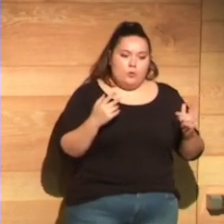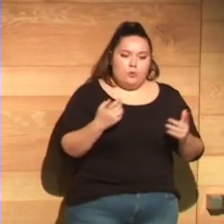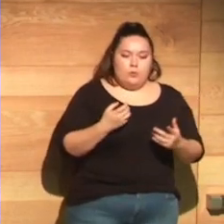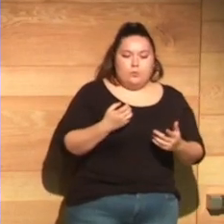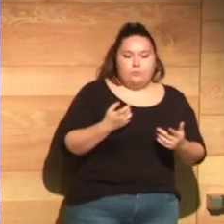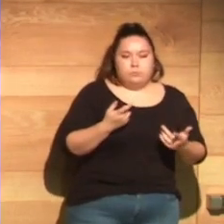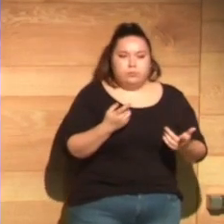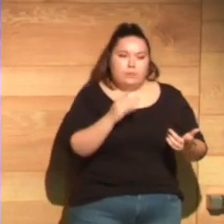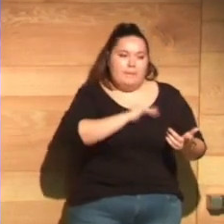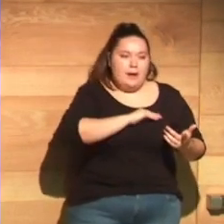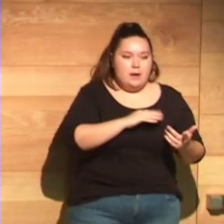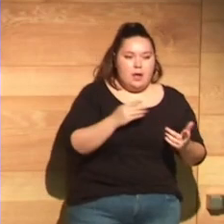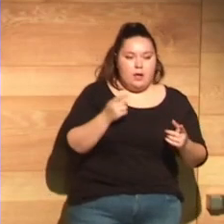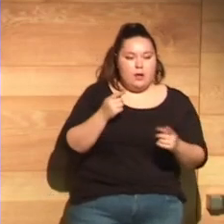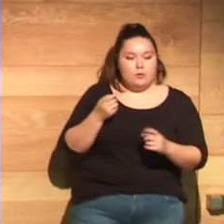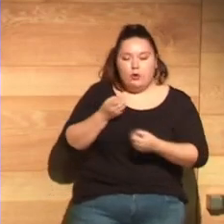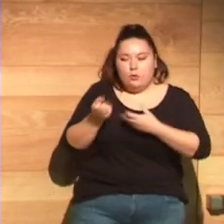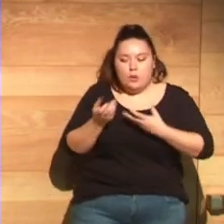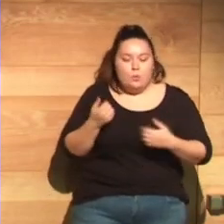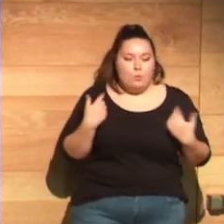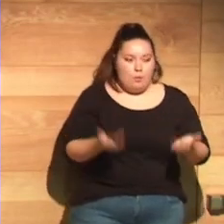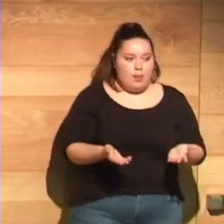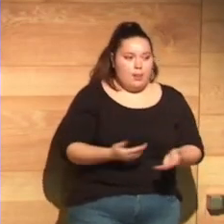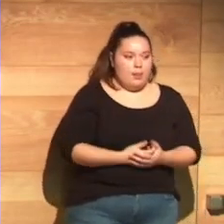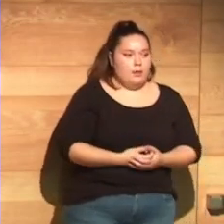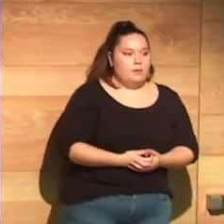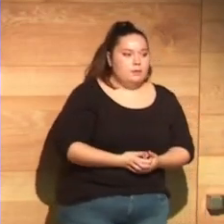difícil de contar y la que te ha dado más coraje?